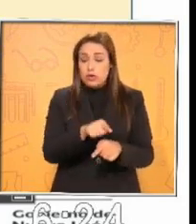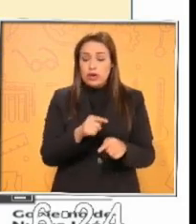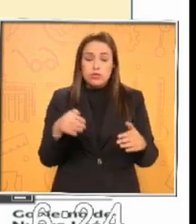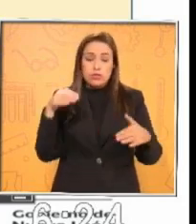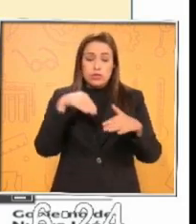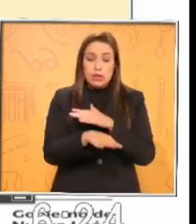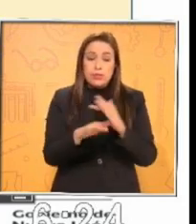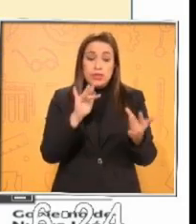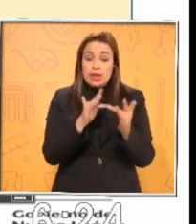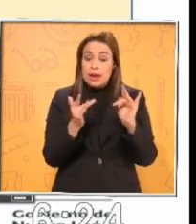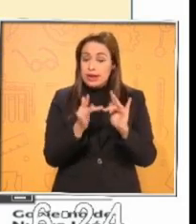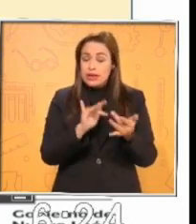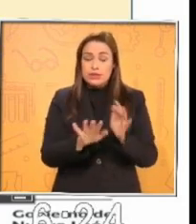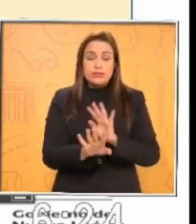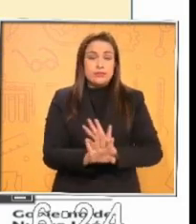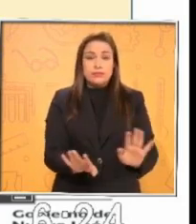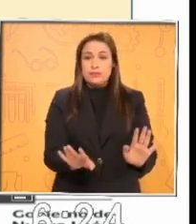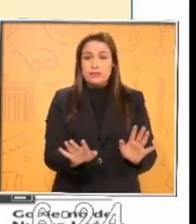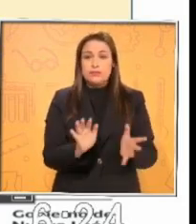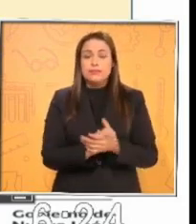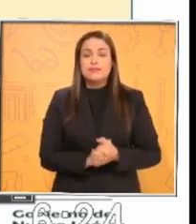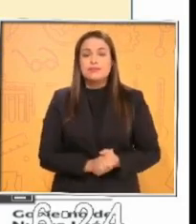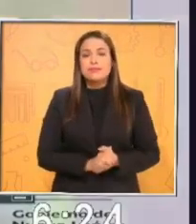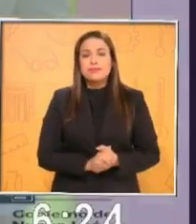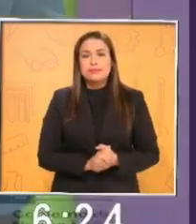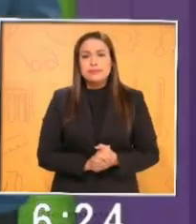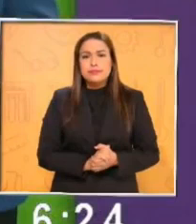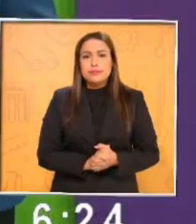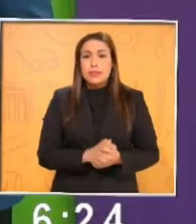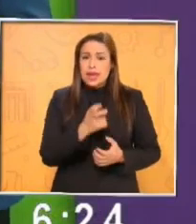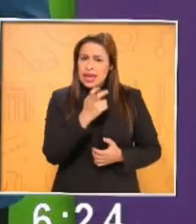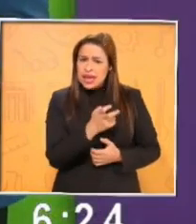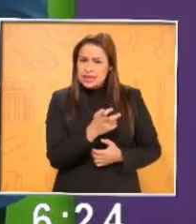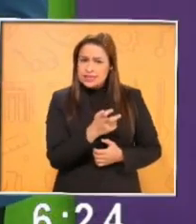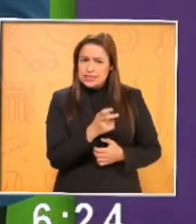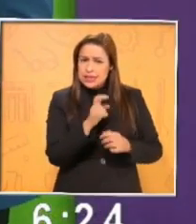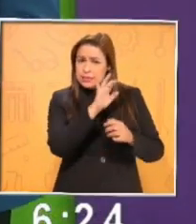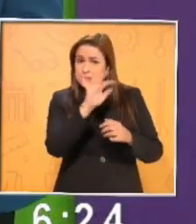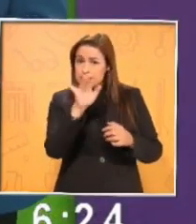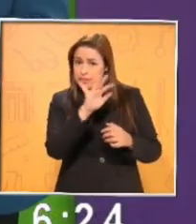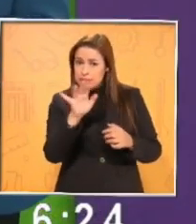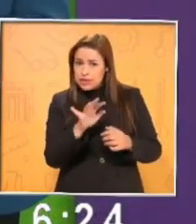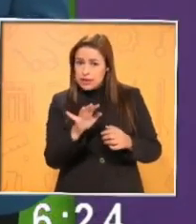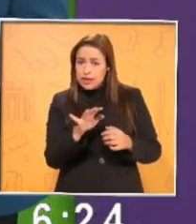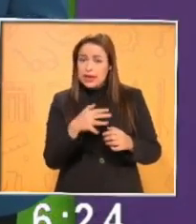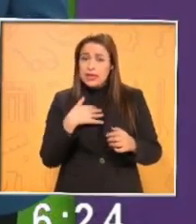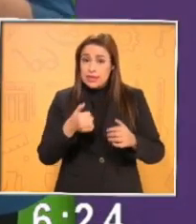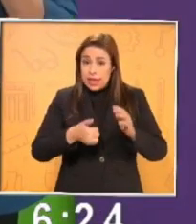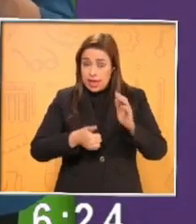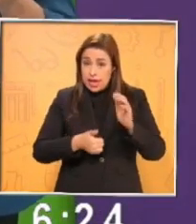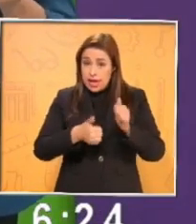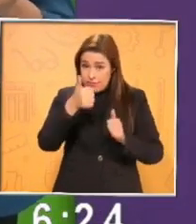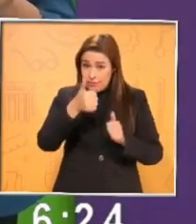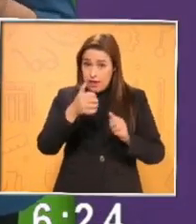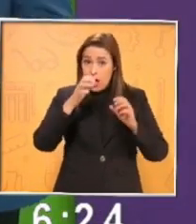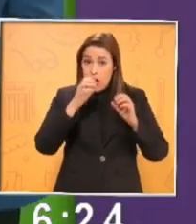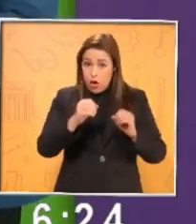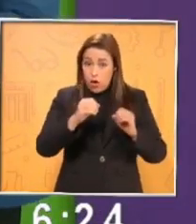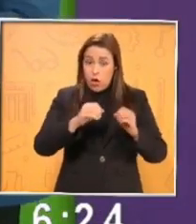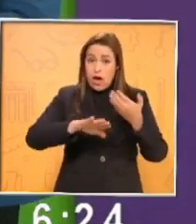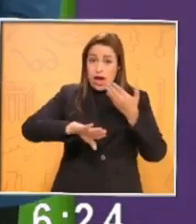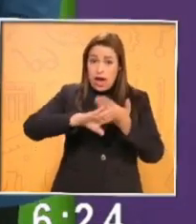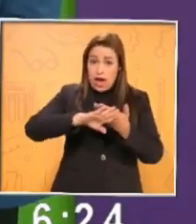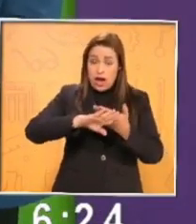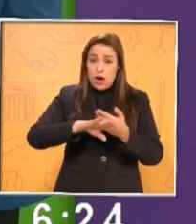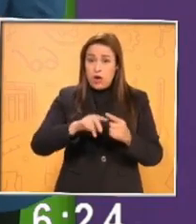sociales. ¿Este comentario está a favor o está en contra del uso de los móviles? Piénsenlo, ¿está